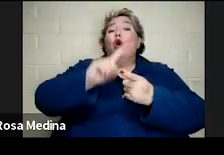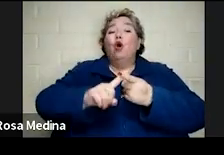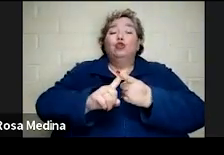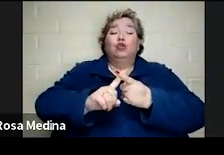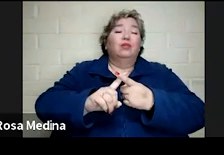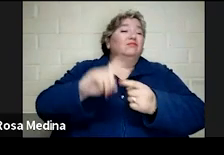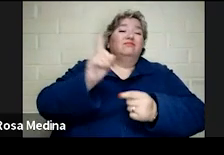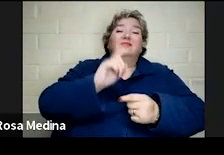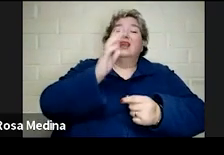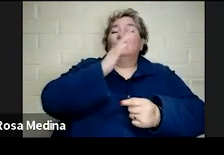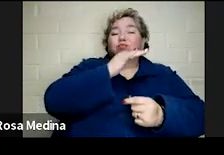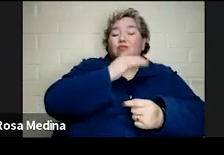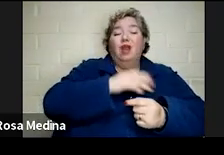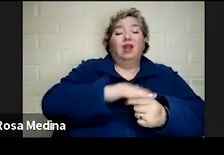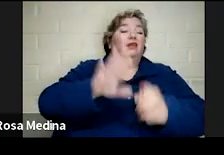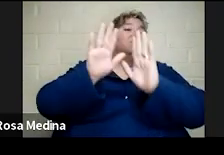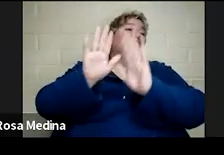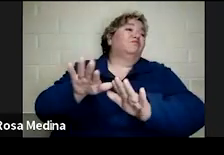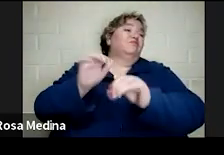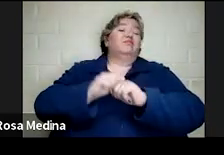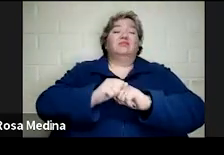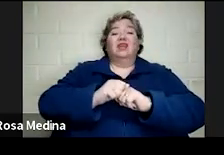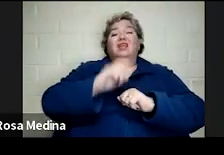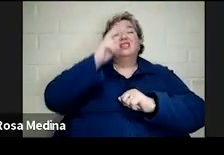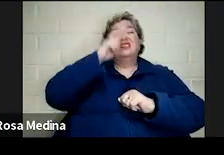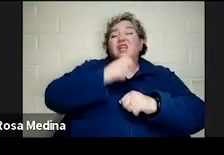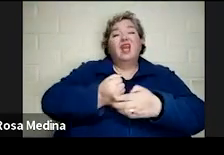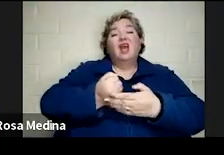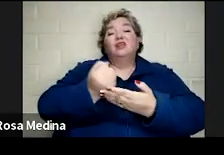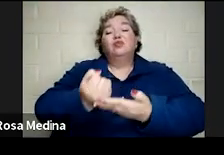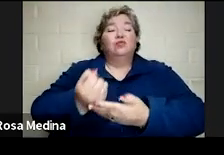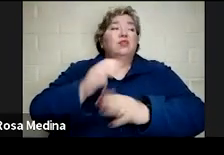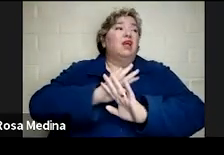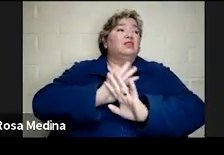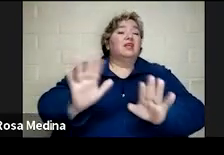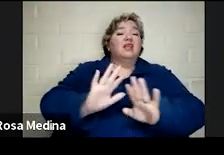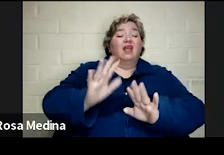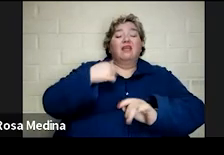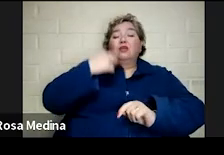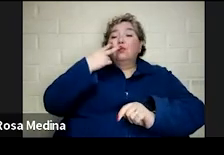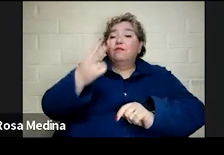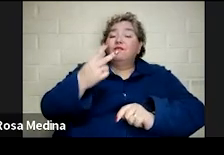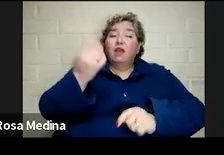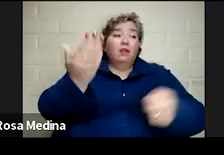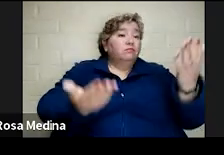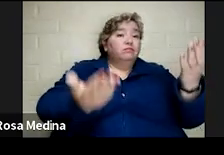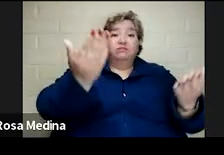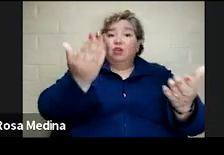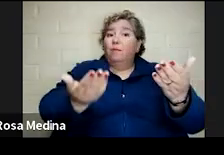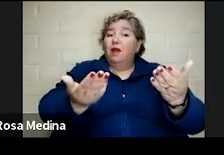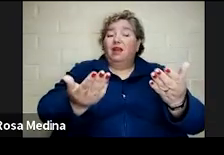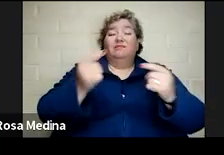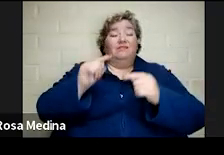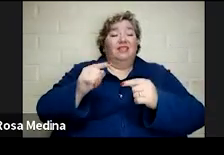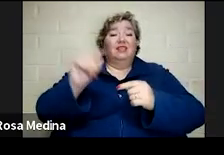niño que se dejó ahí como a la deriva y después se ve cómo va evolucionando, ¿ya? Como no